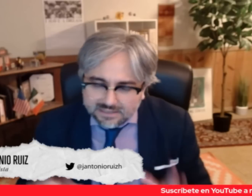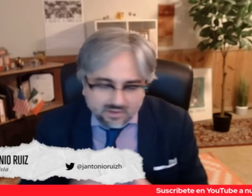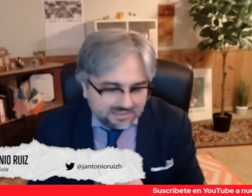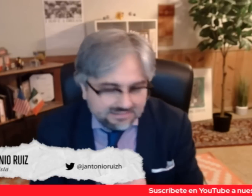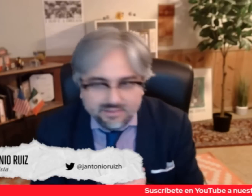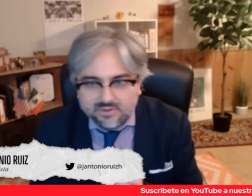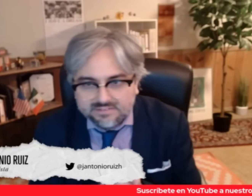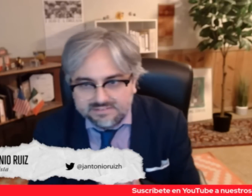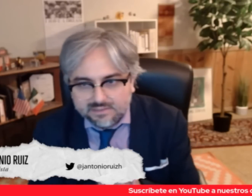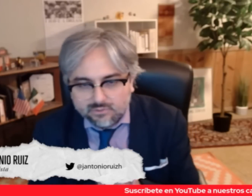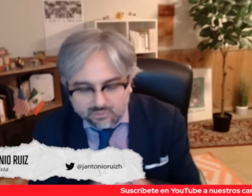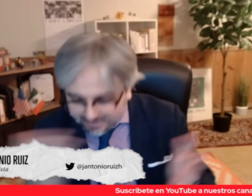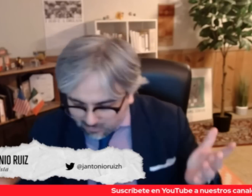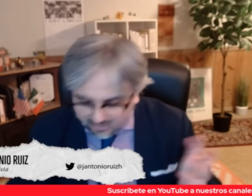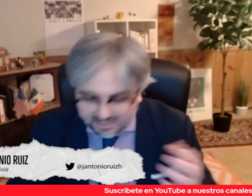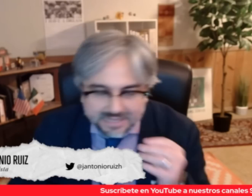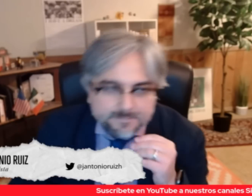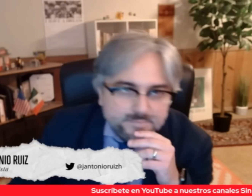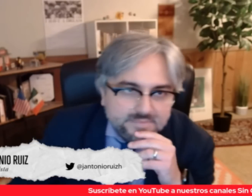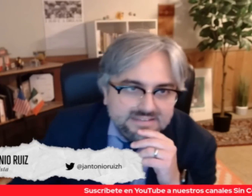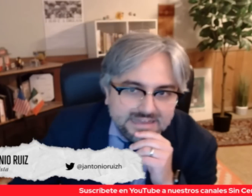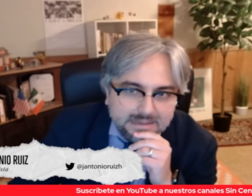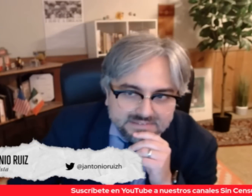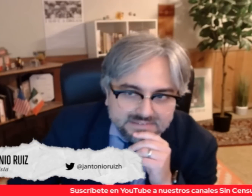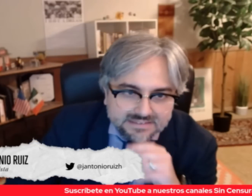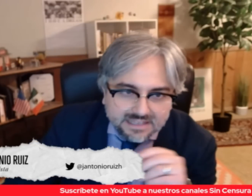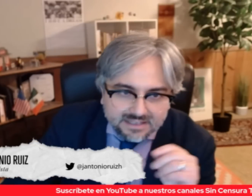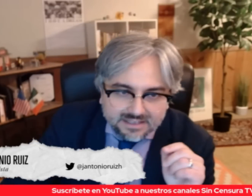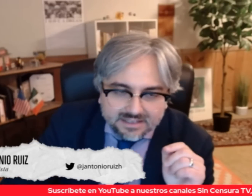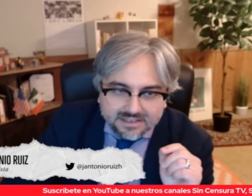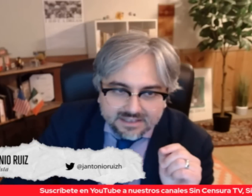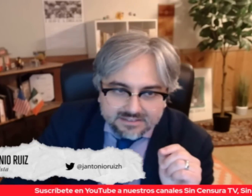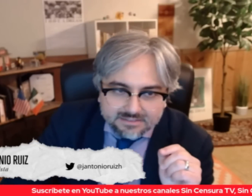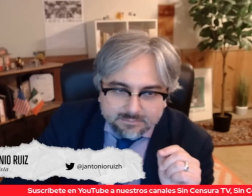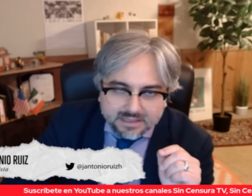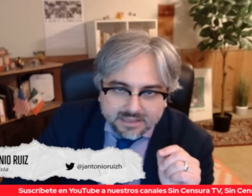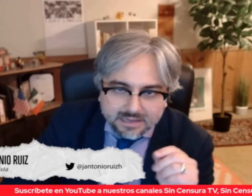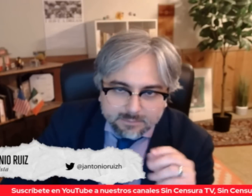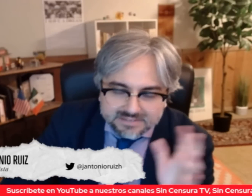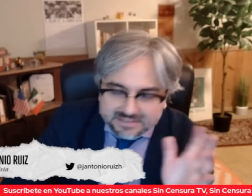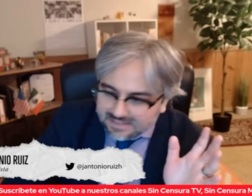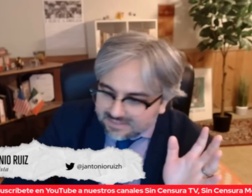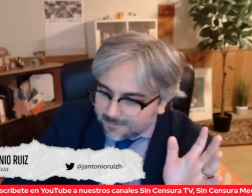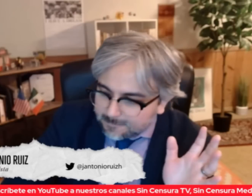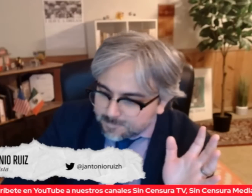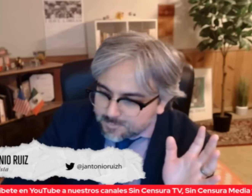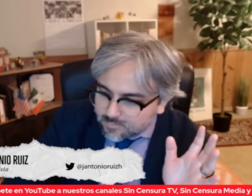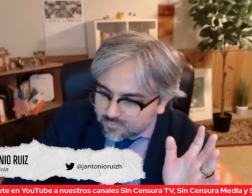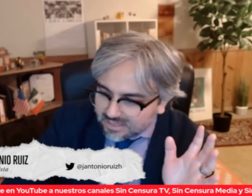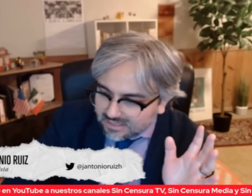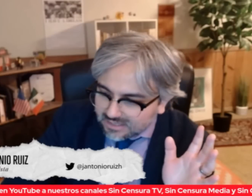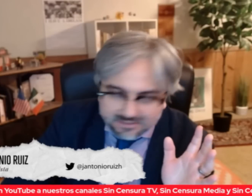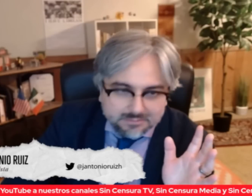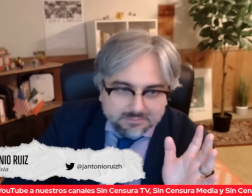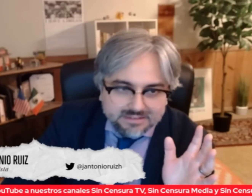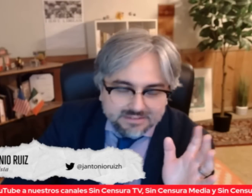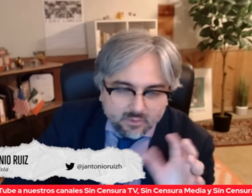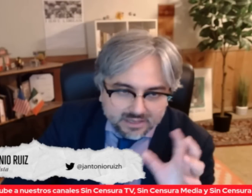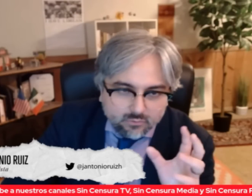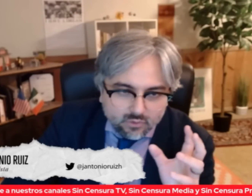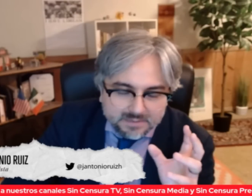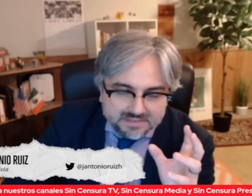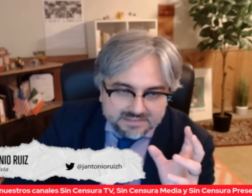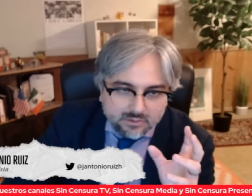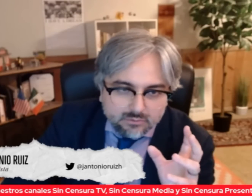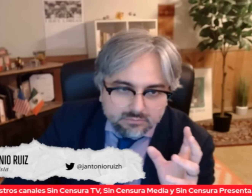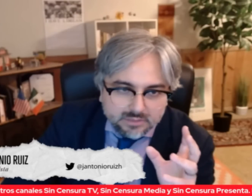lo visitaron legisladores de Estados Unidos. Usted recordará esta visita. El presidente asegura